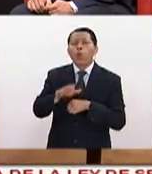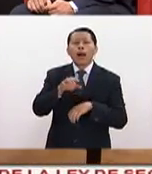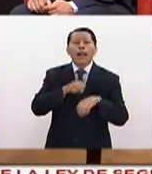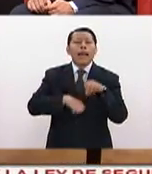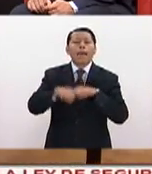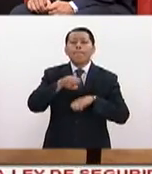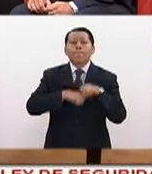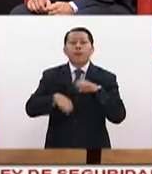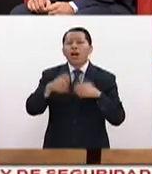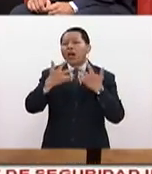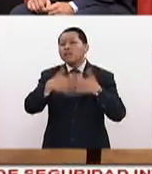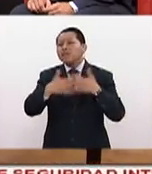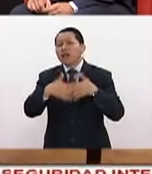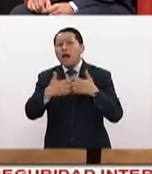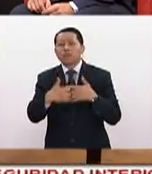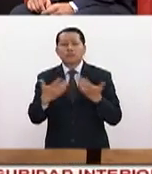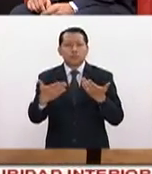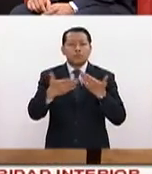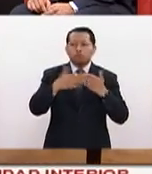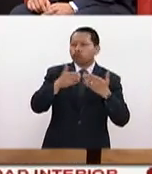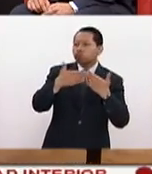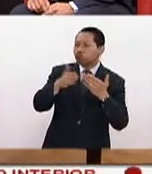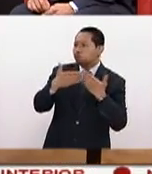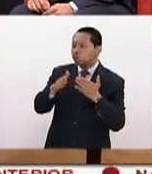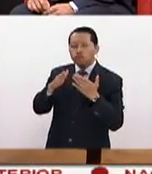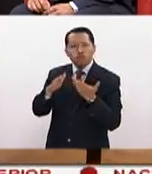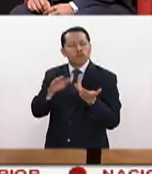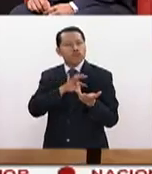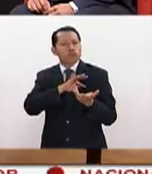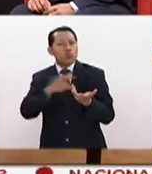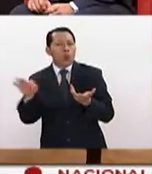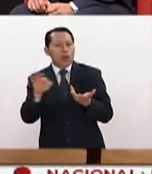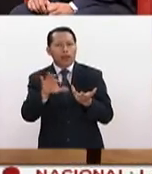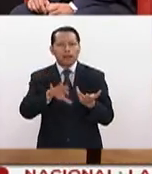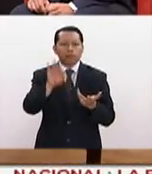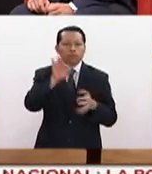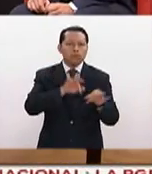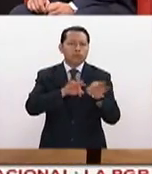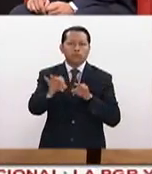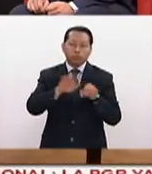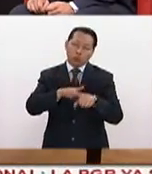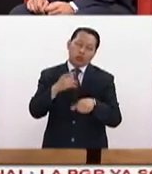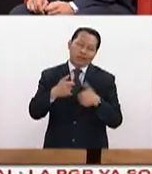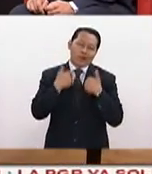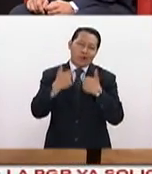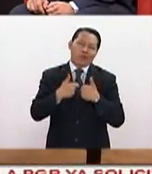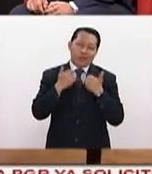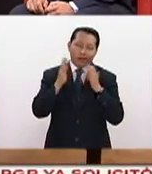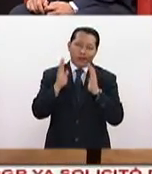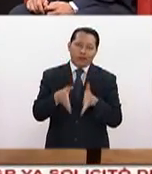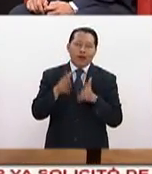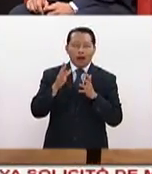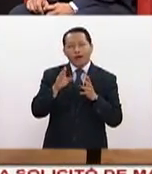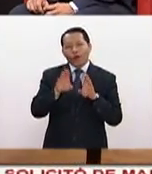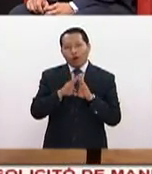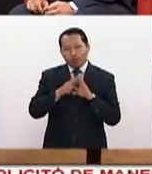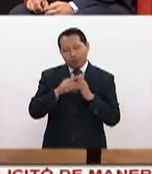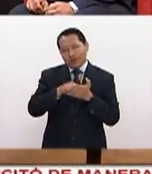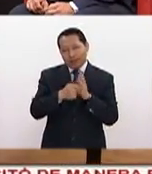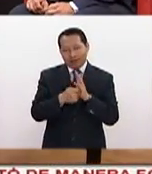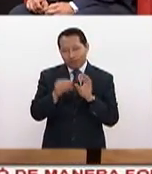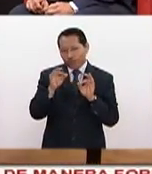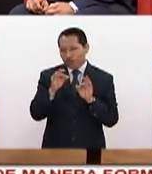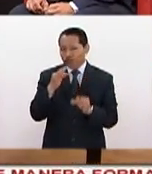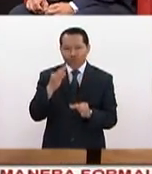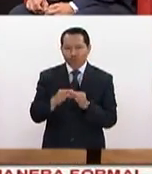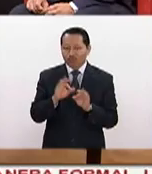las que más abren espacios para estos jóvenes que a una edad muy temprana ya tienen una capacitación técnica? Claro.